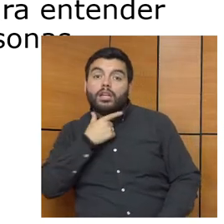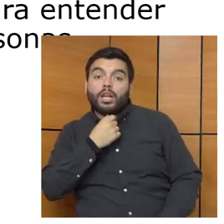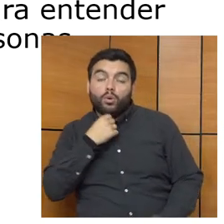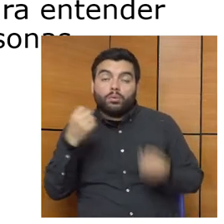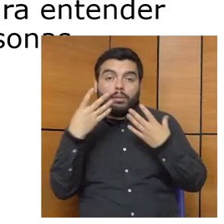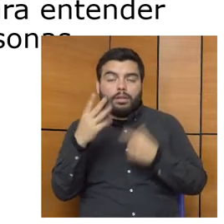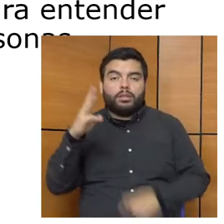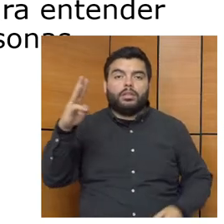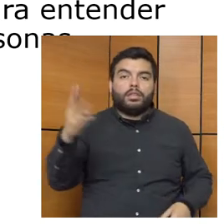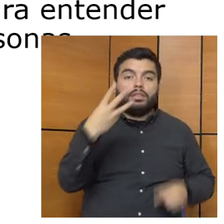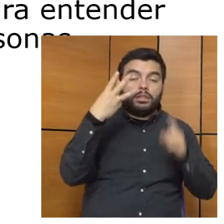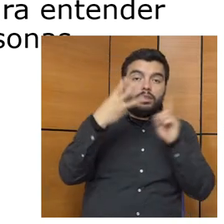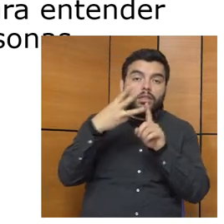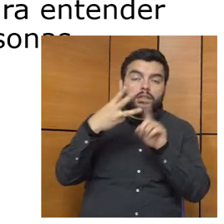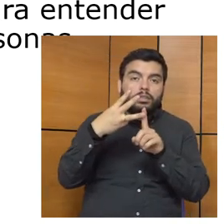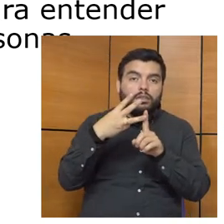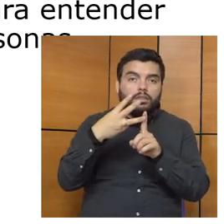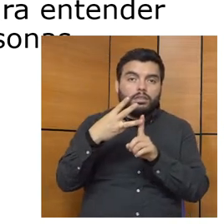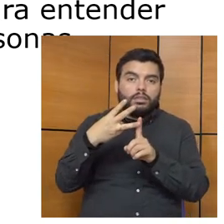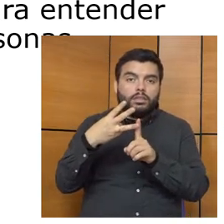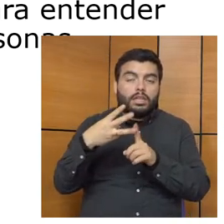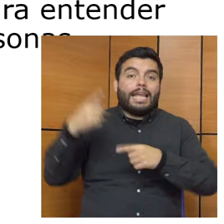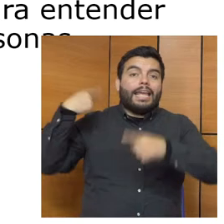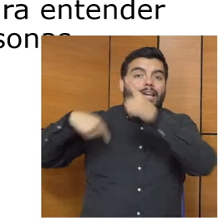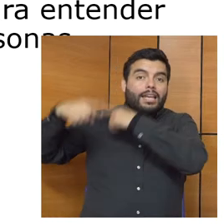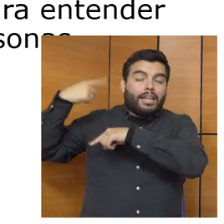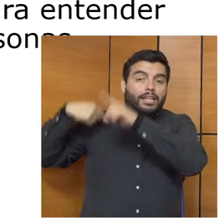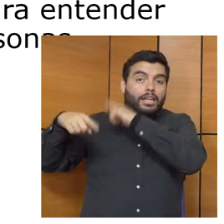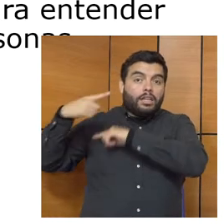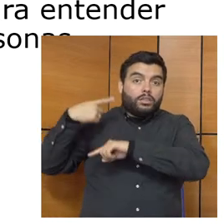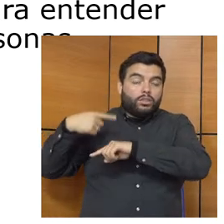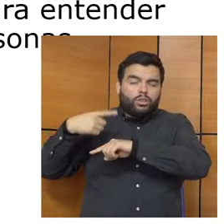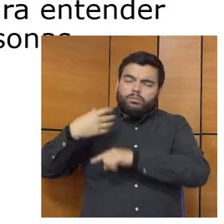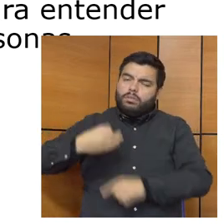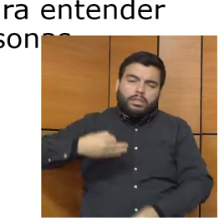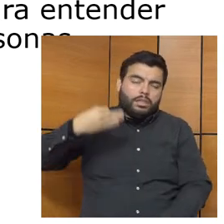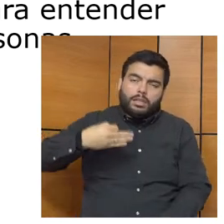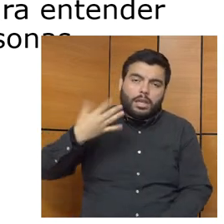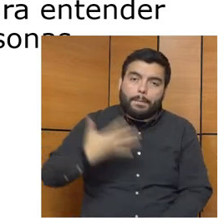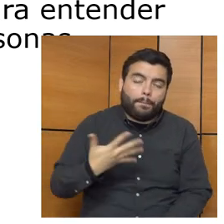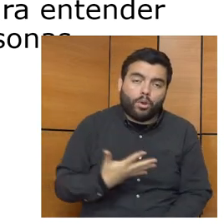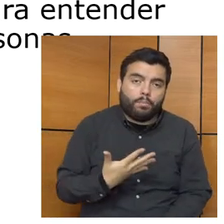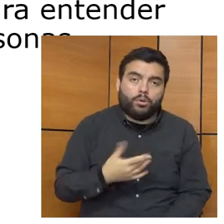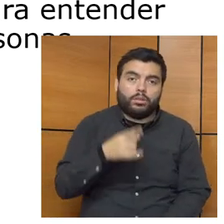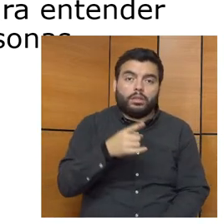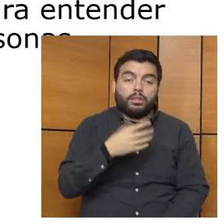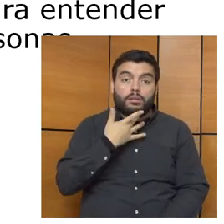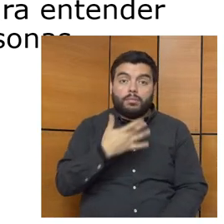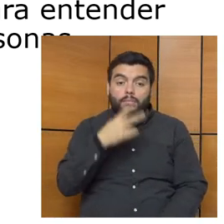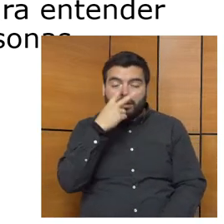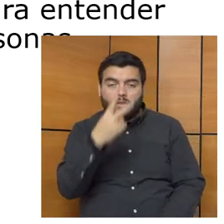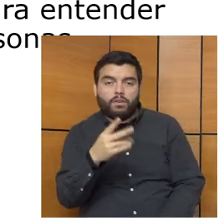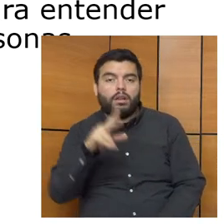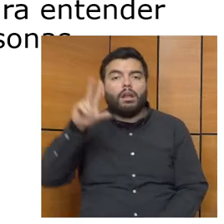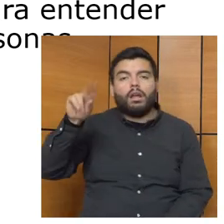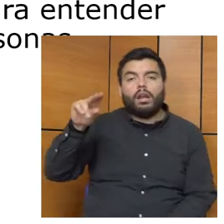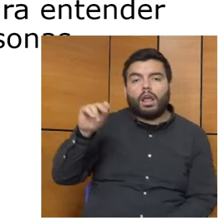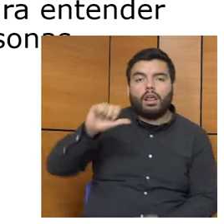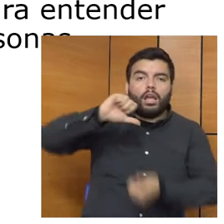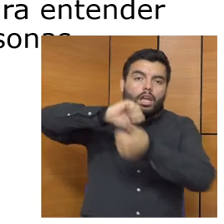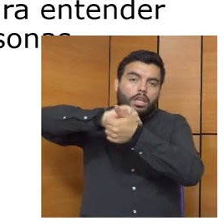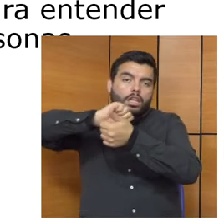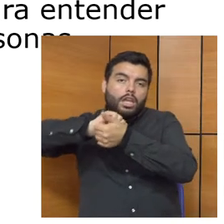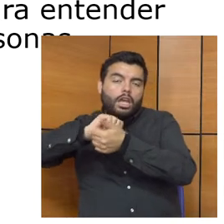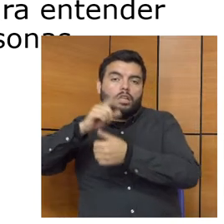Y tercero, generación y predisposición tecnológica parecen ser clave para poder determinar. Ya ni la edad, ni el